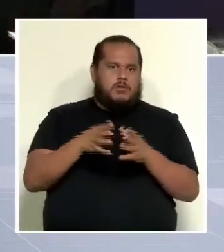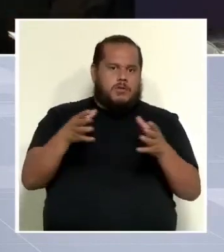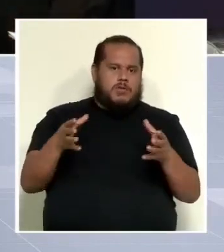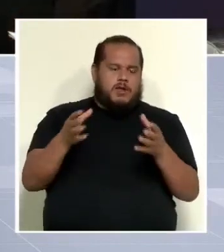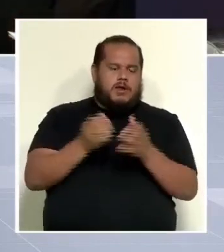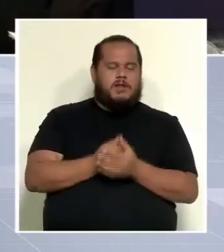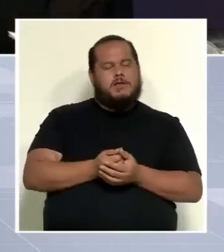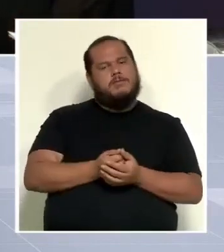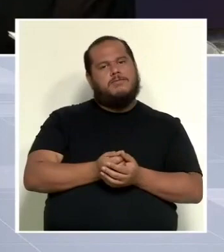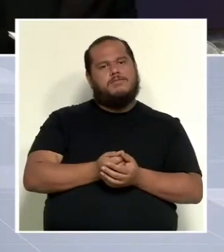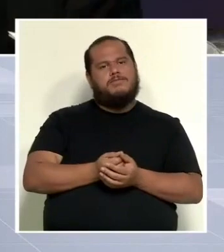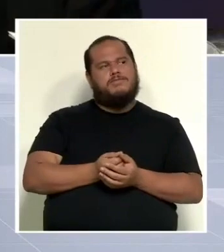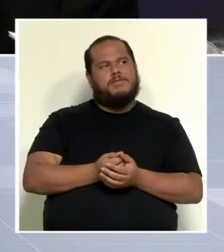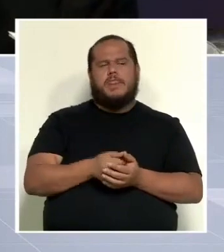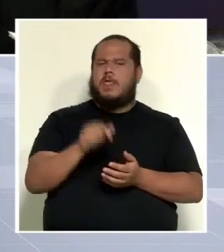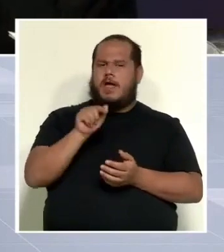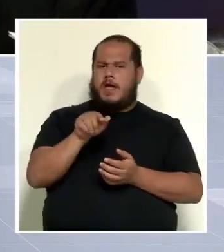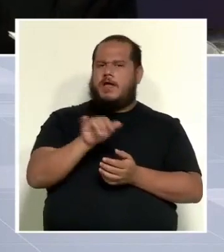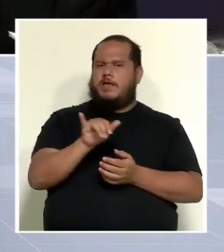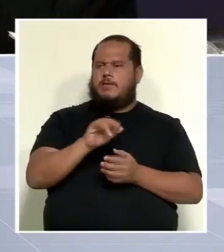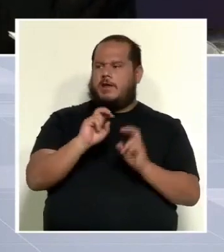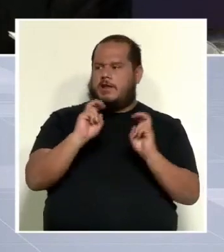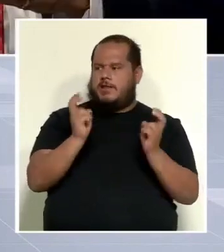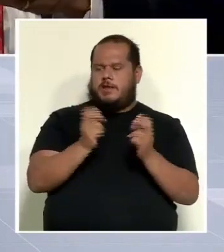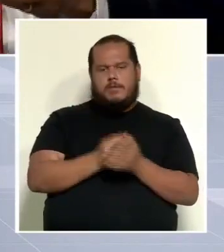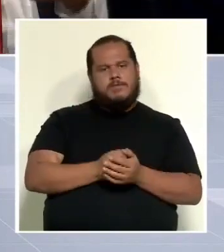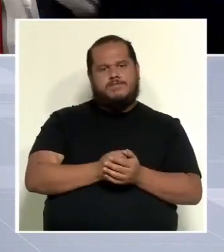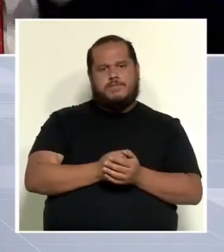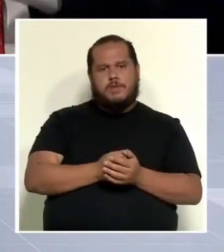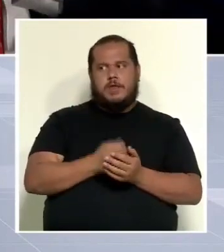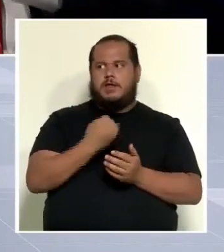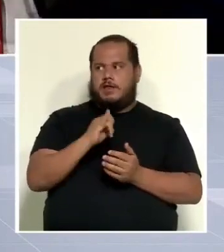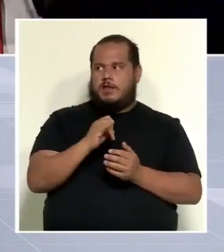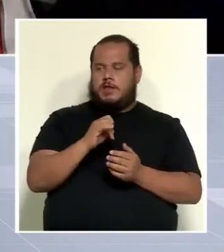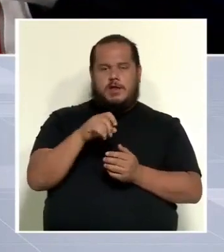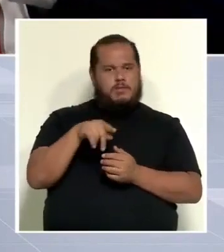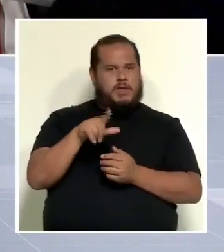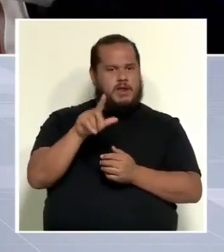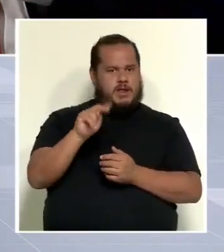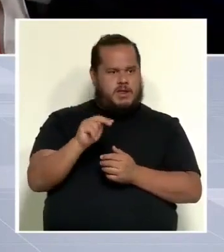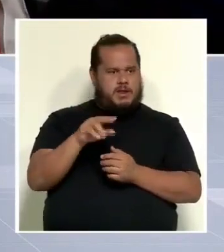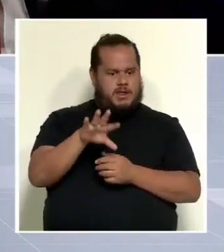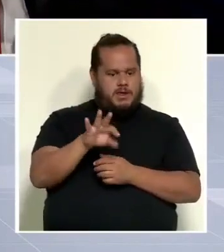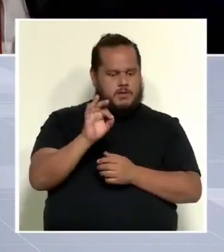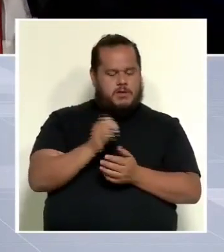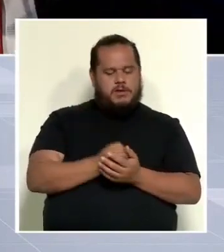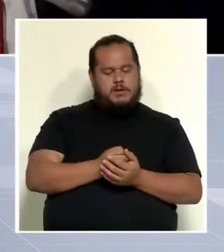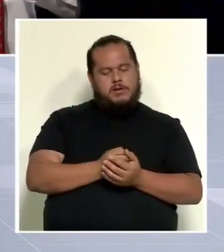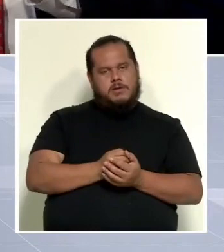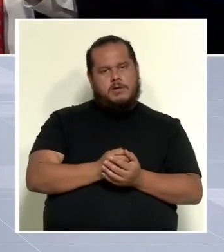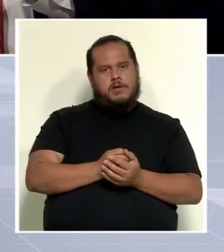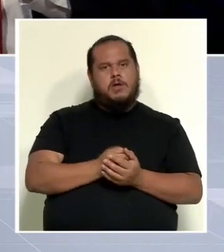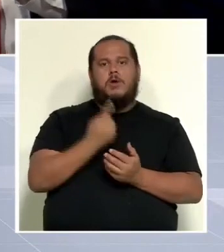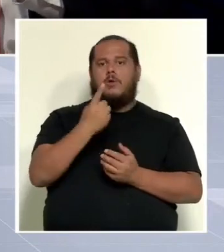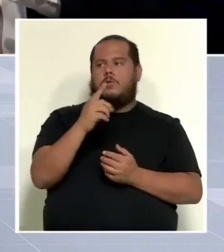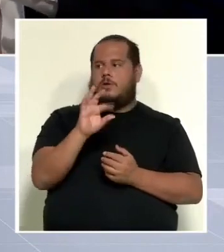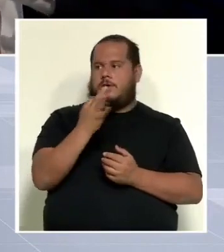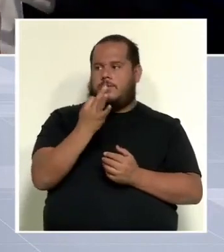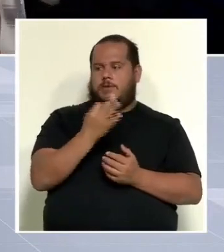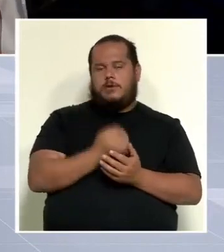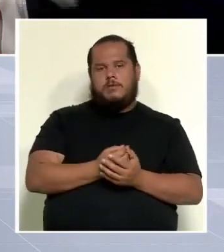grande. Aquí también el tema es si Liberación encuentra una